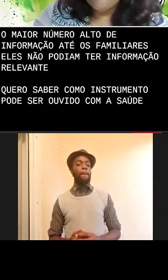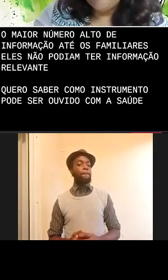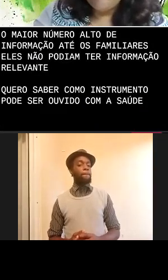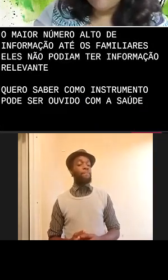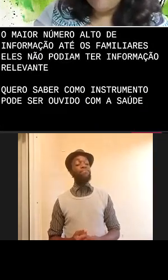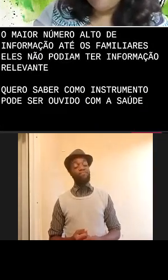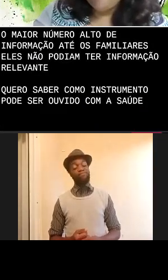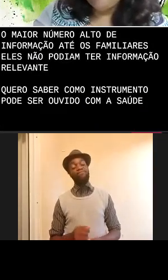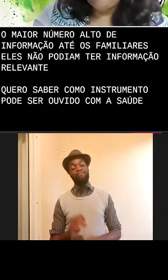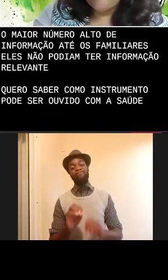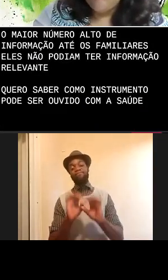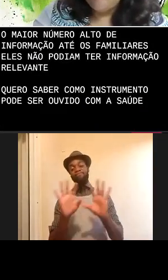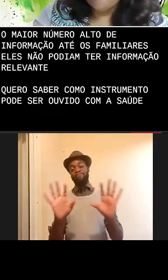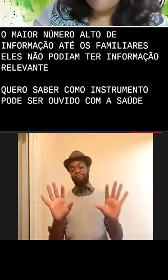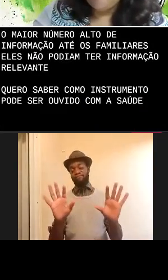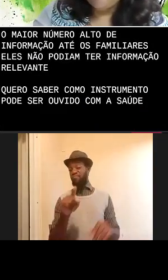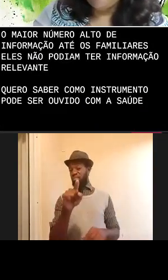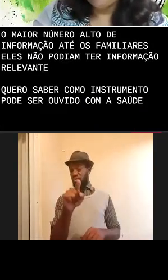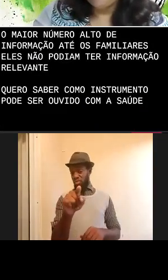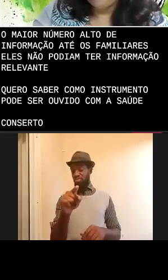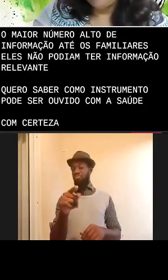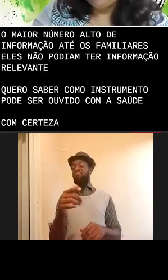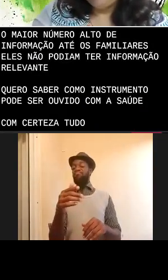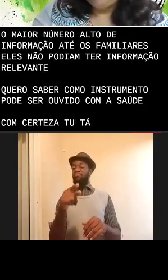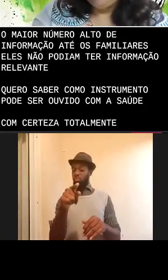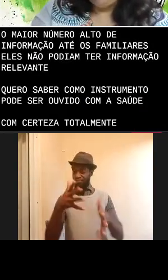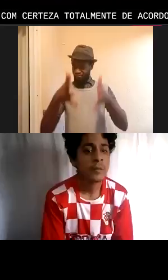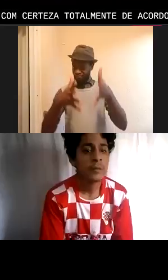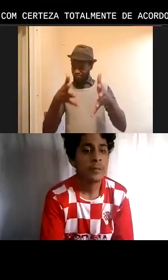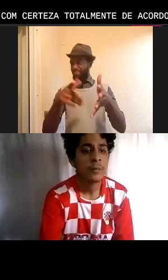Claro que sí, completamente de acuerdo, Darío.